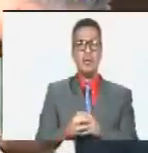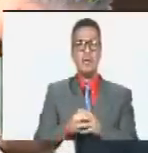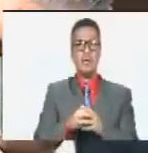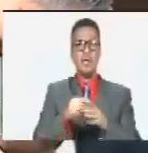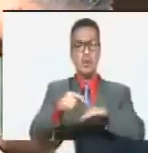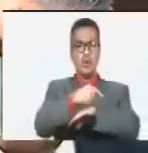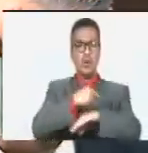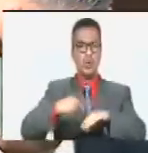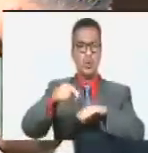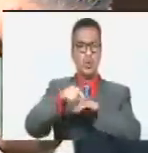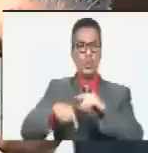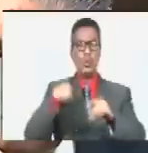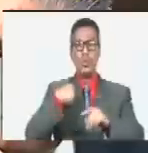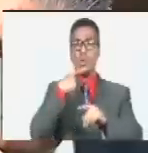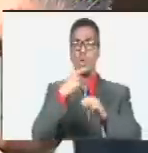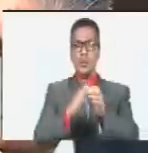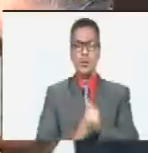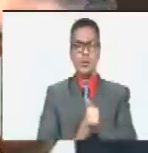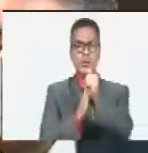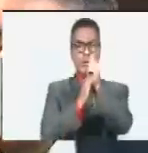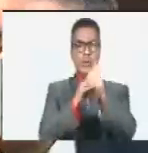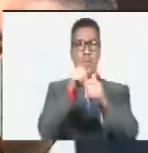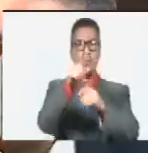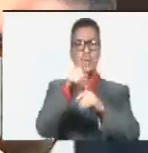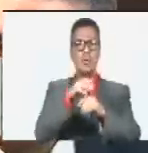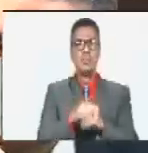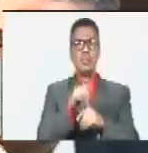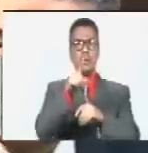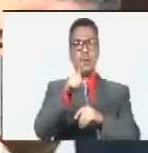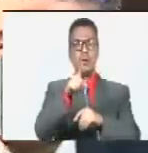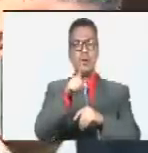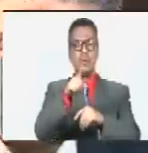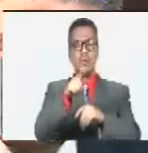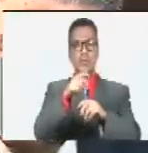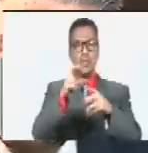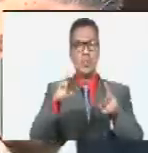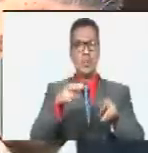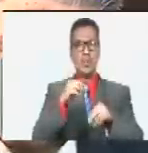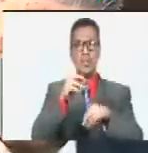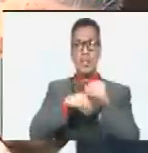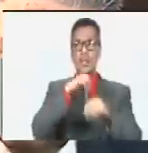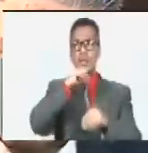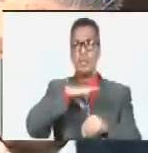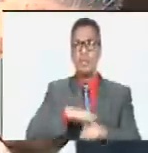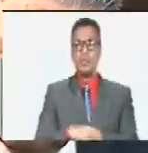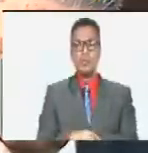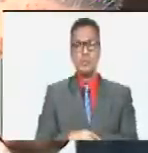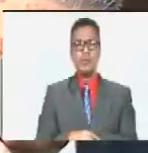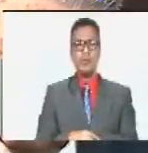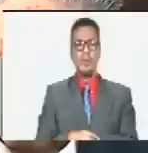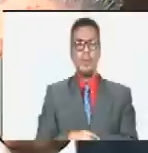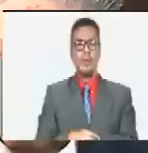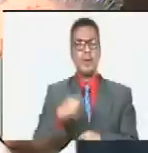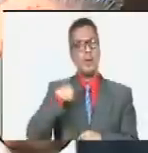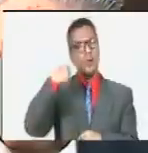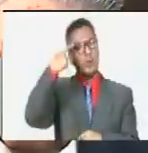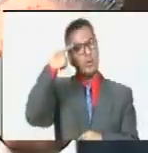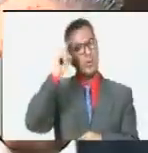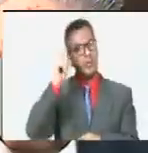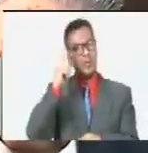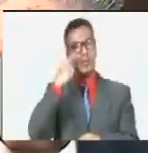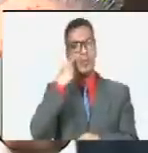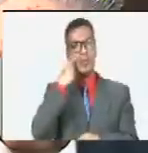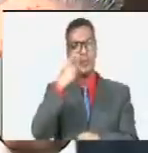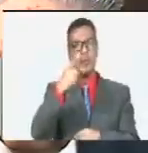quien lleva la dirección de este tema. Lo ha llevado históricamente. Creo que es tiempo de ver hacia adelante.